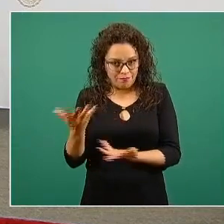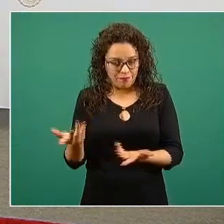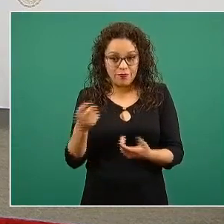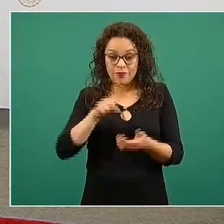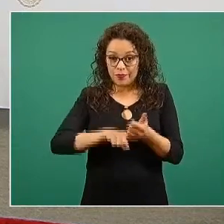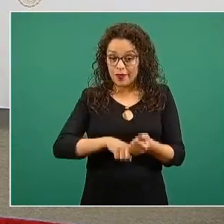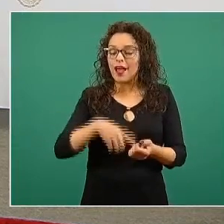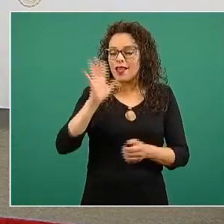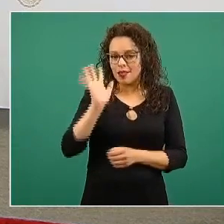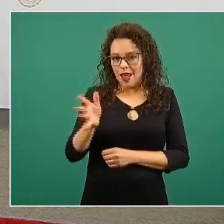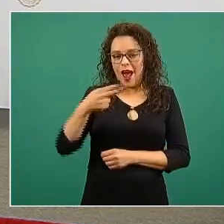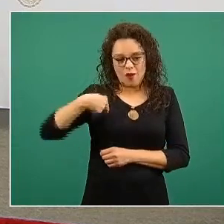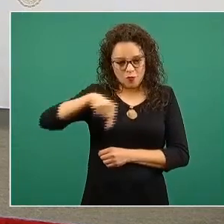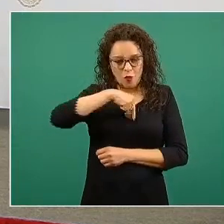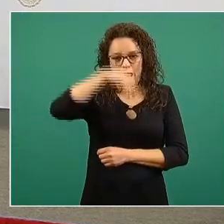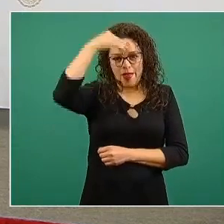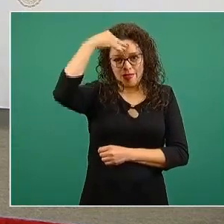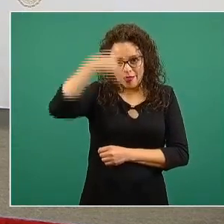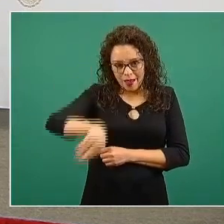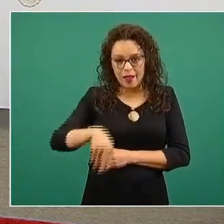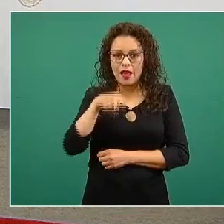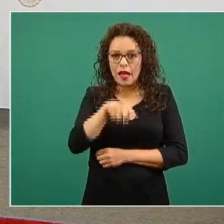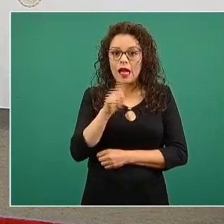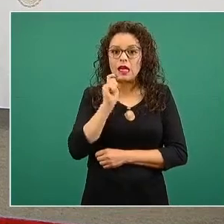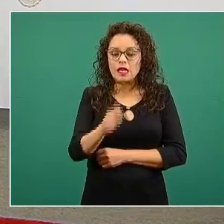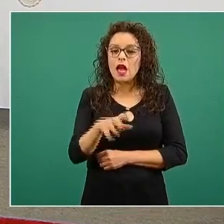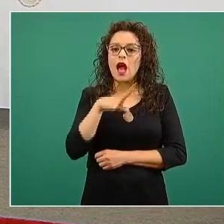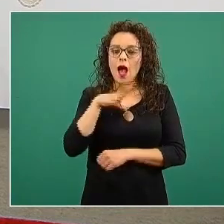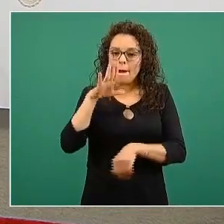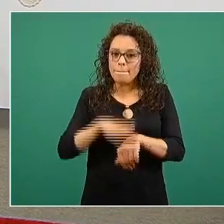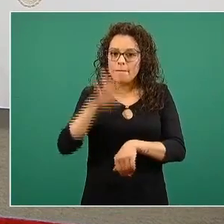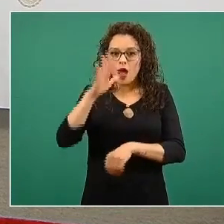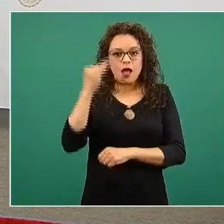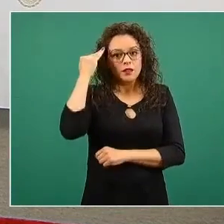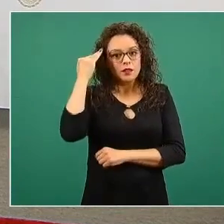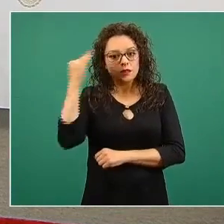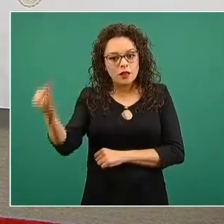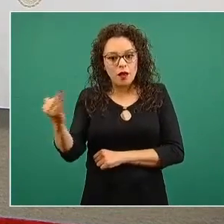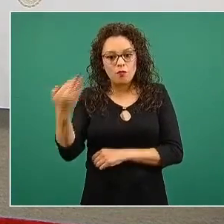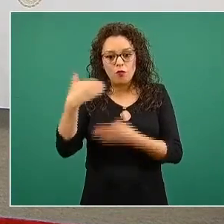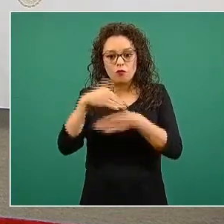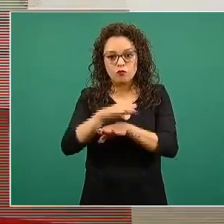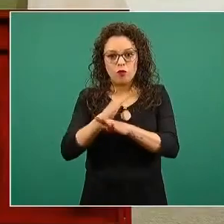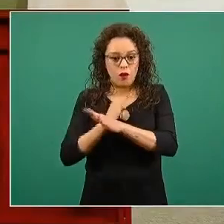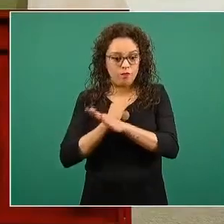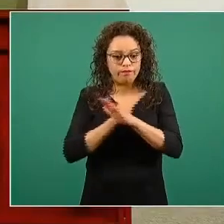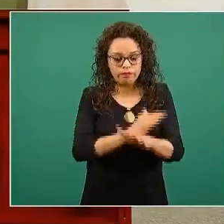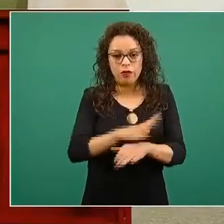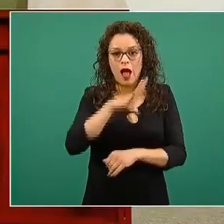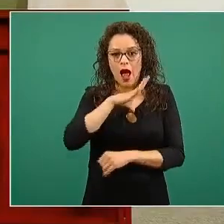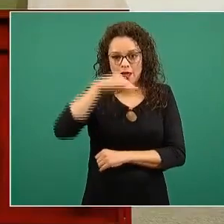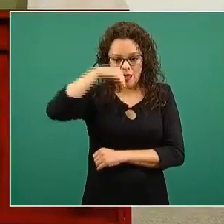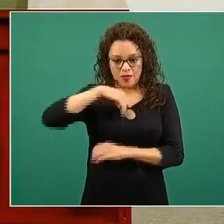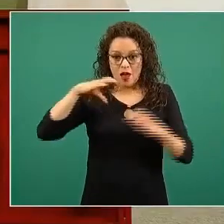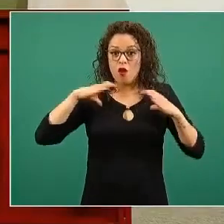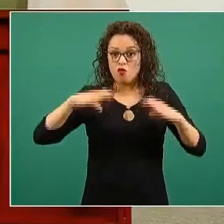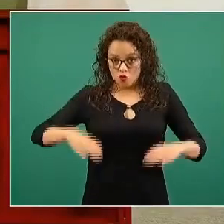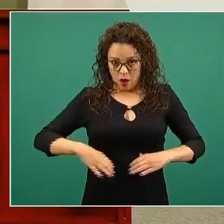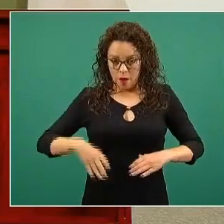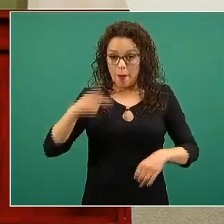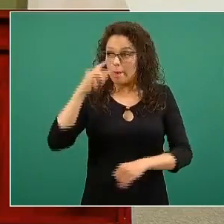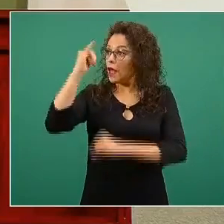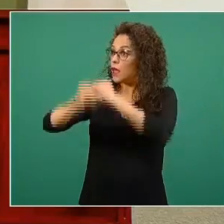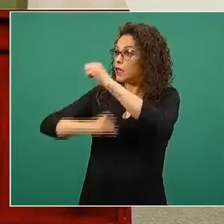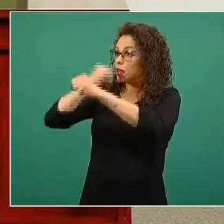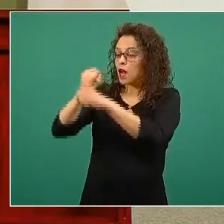son las que han aportado el mayor tiempo en el que esta inmunidad se produce en la persona. Los estudios internacionales ahorita hablan